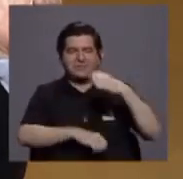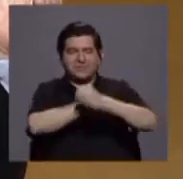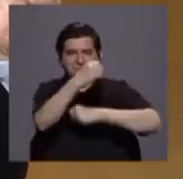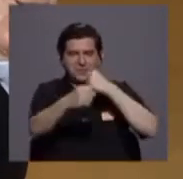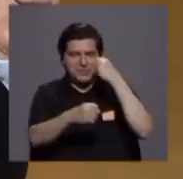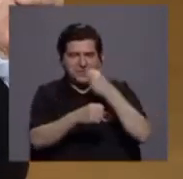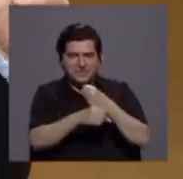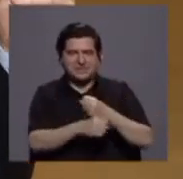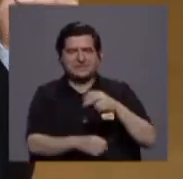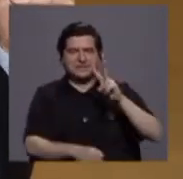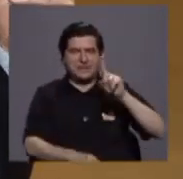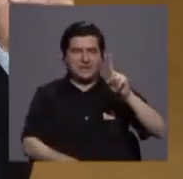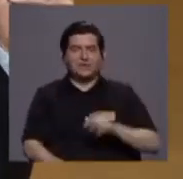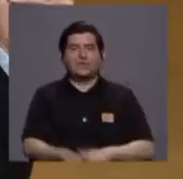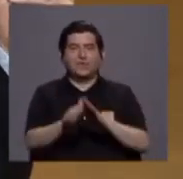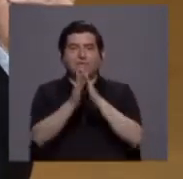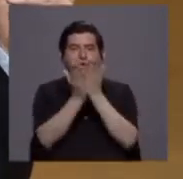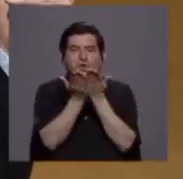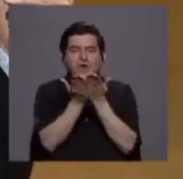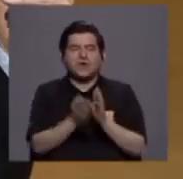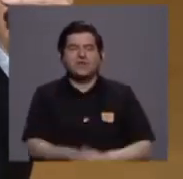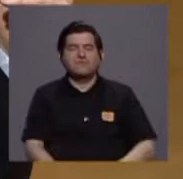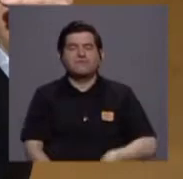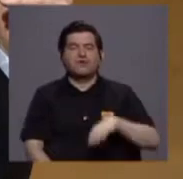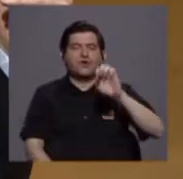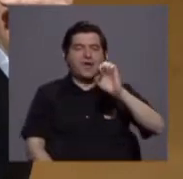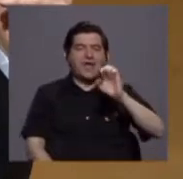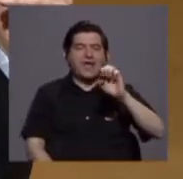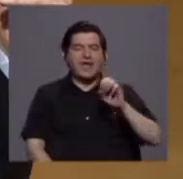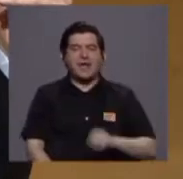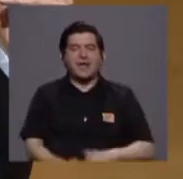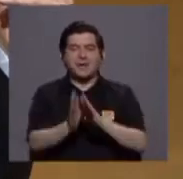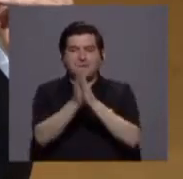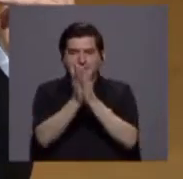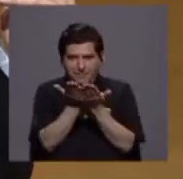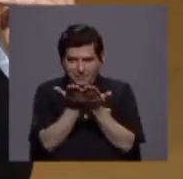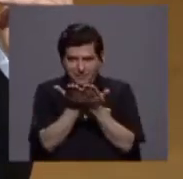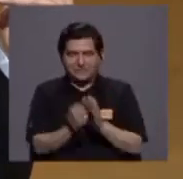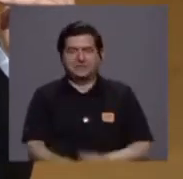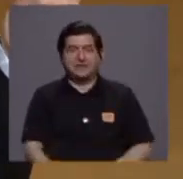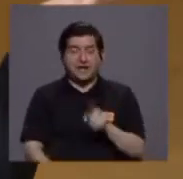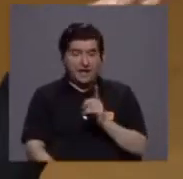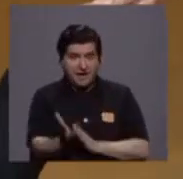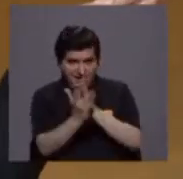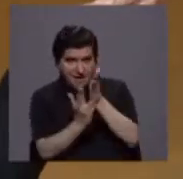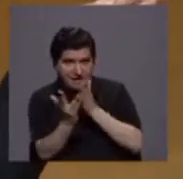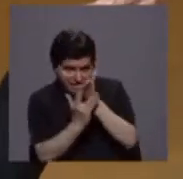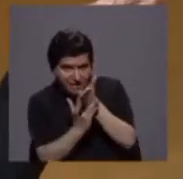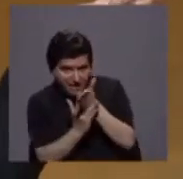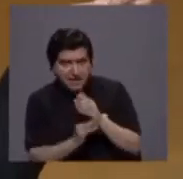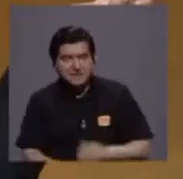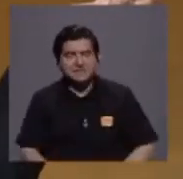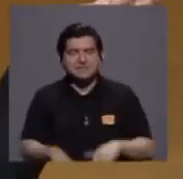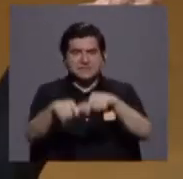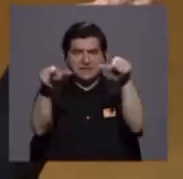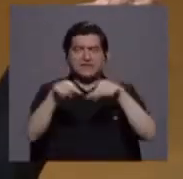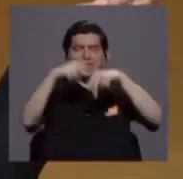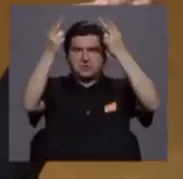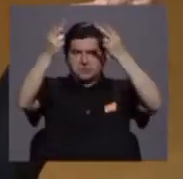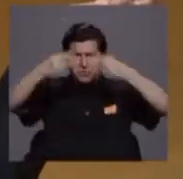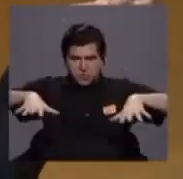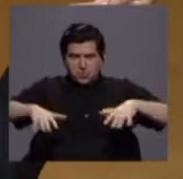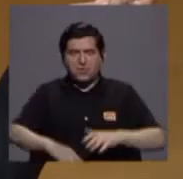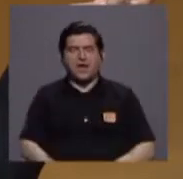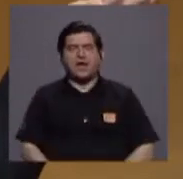virtual. Se puede acceder a él en los sitios de internet.